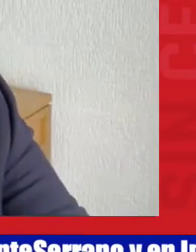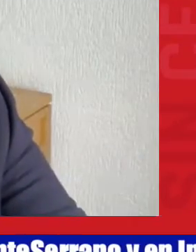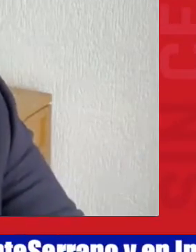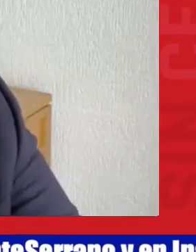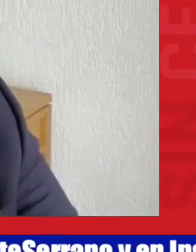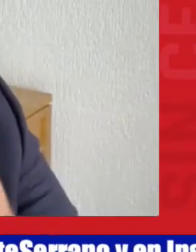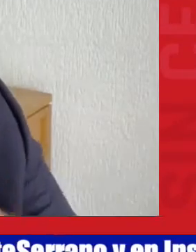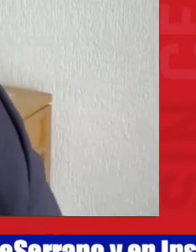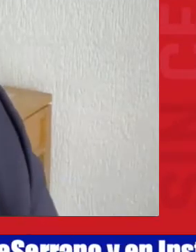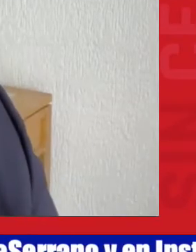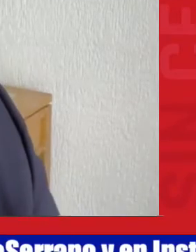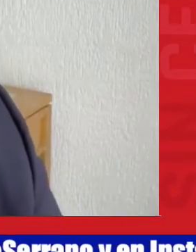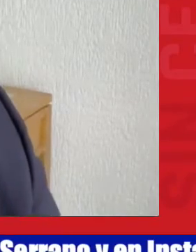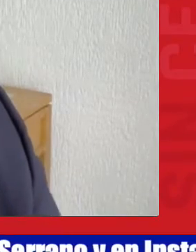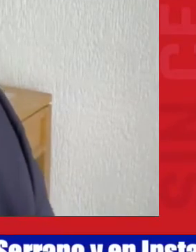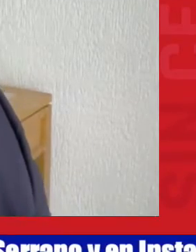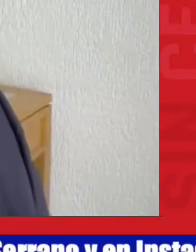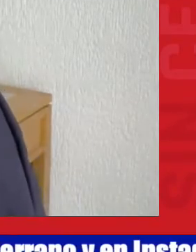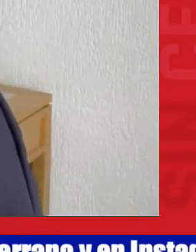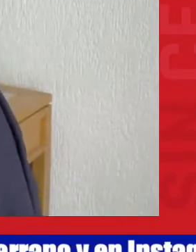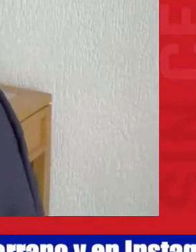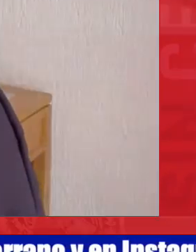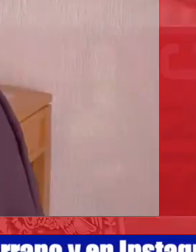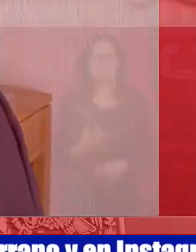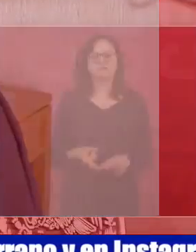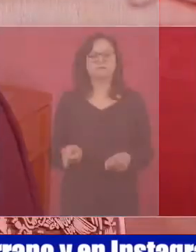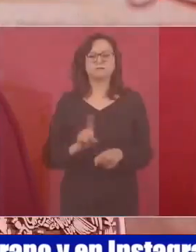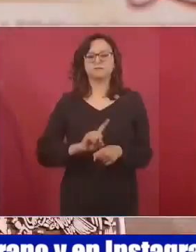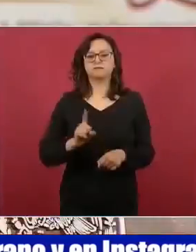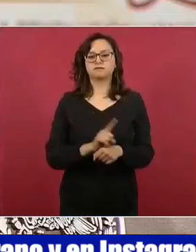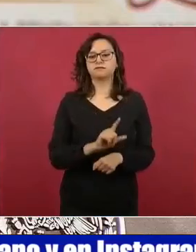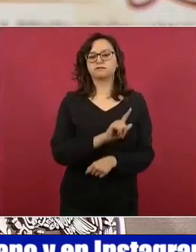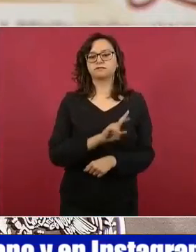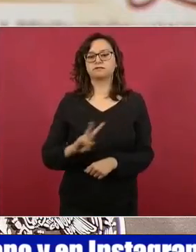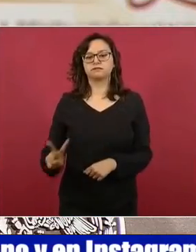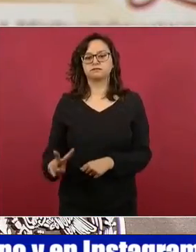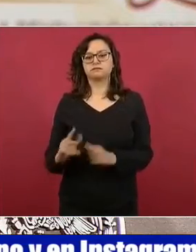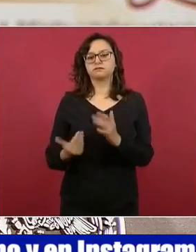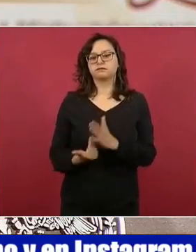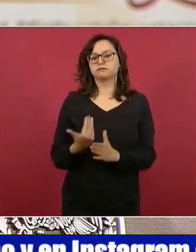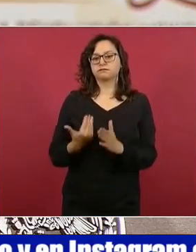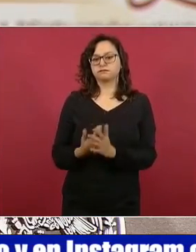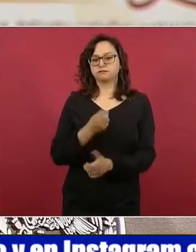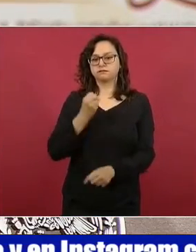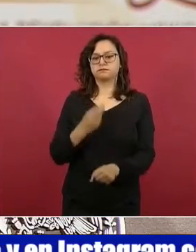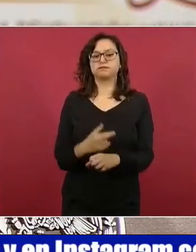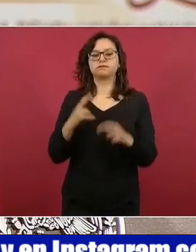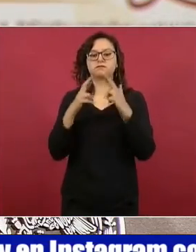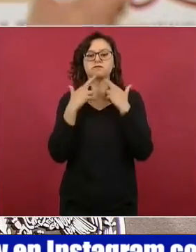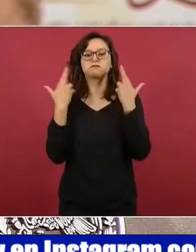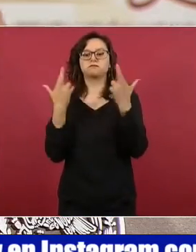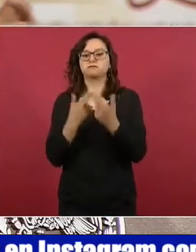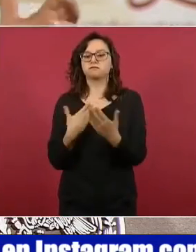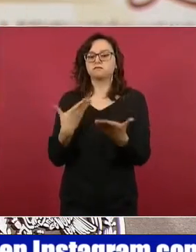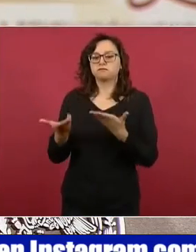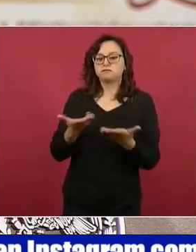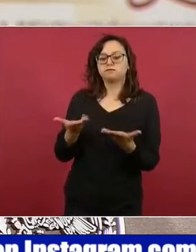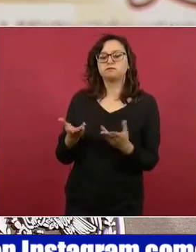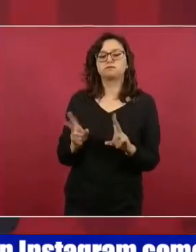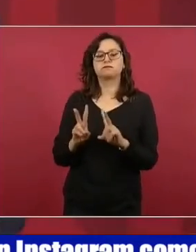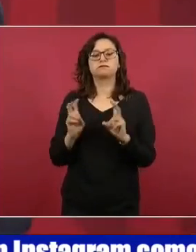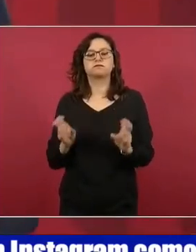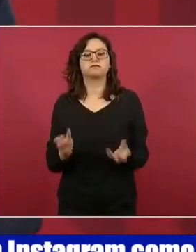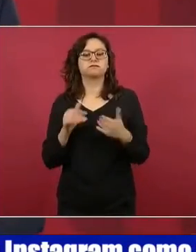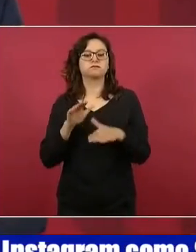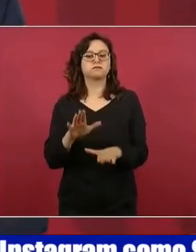Alina, el presidente Andrés Manuel López Obrador a días de salir en gira histórica por Guatemala, El Salvador,